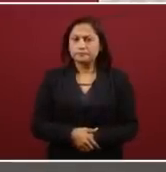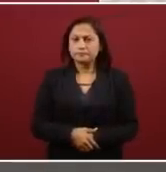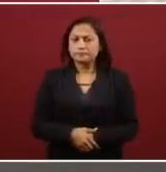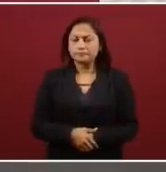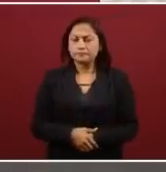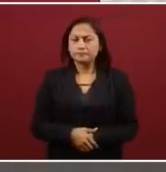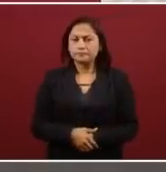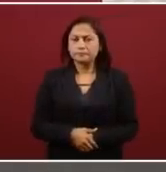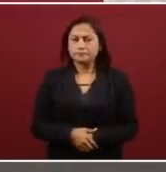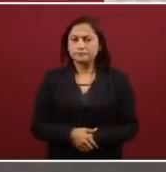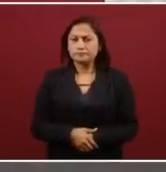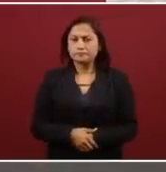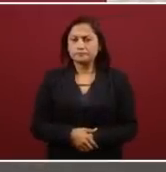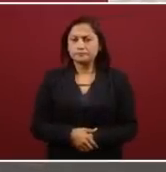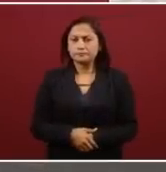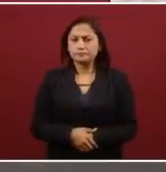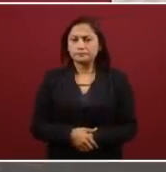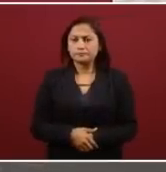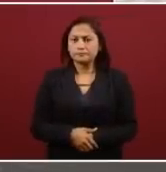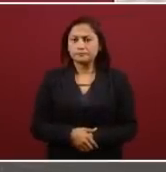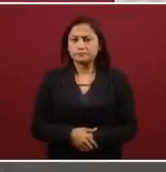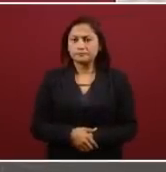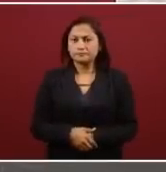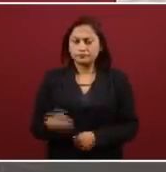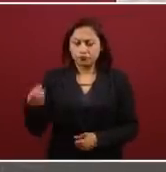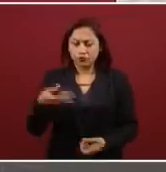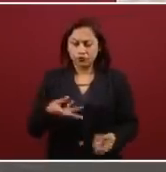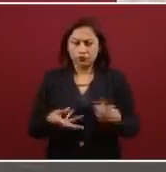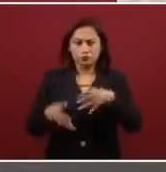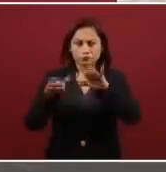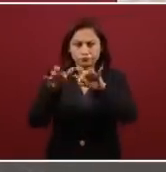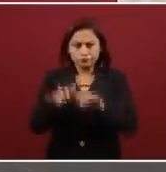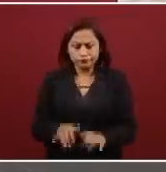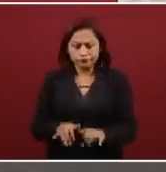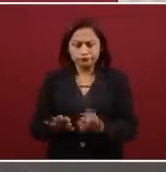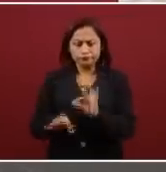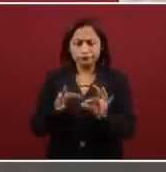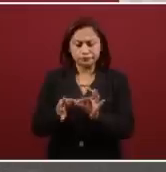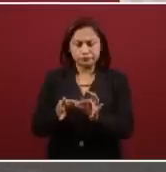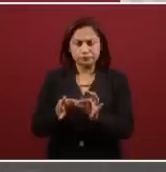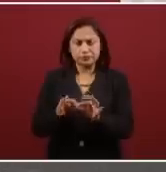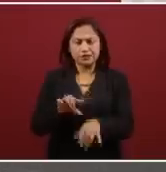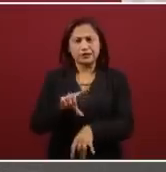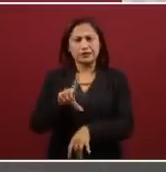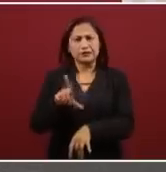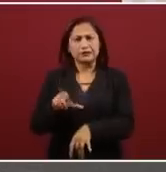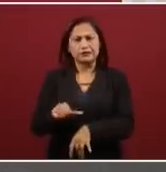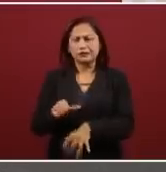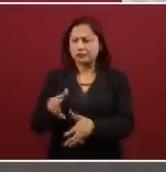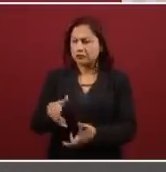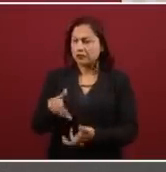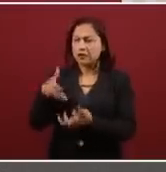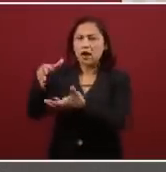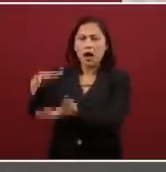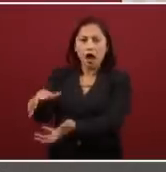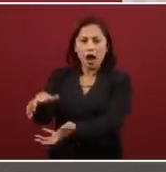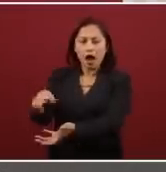papeles y al final no le llega el apoyo a la gente, o no llega